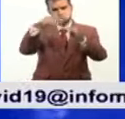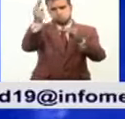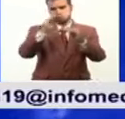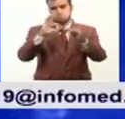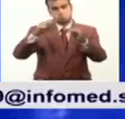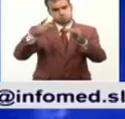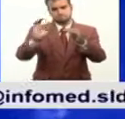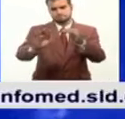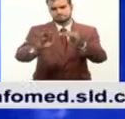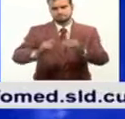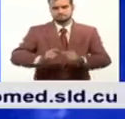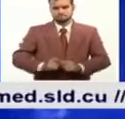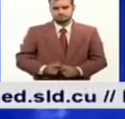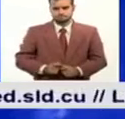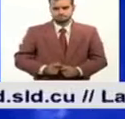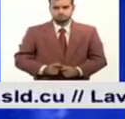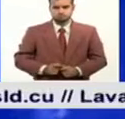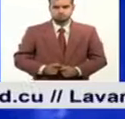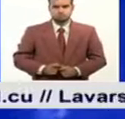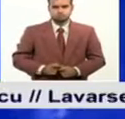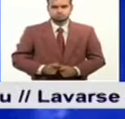apreciar que el